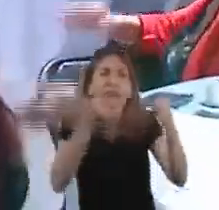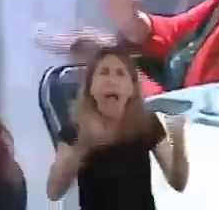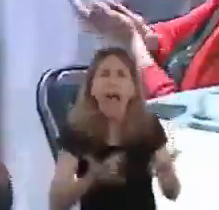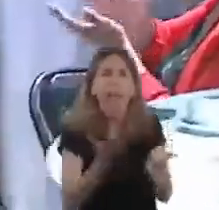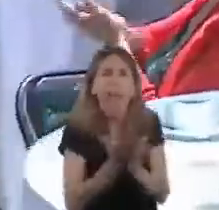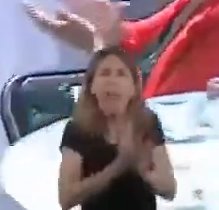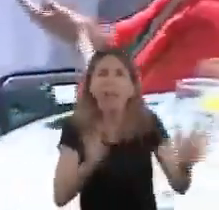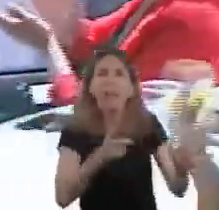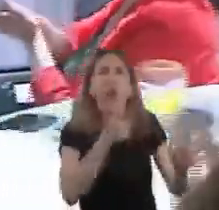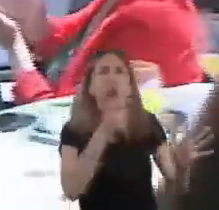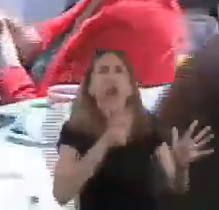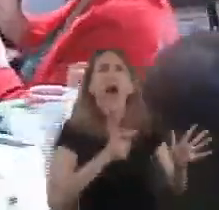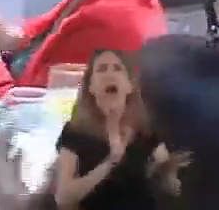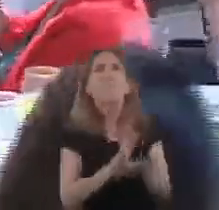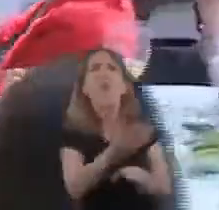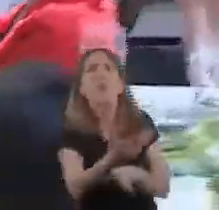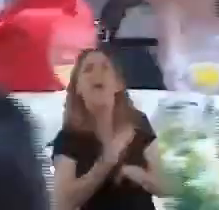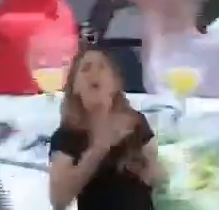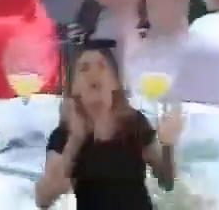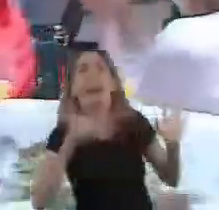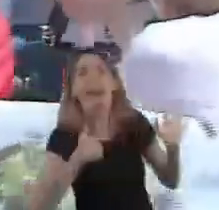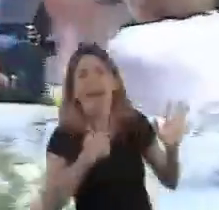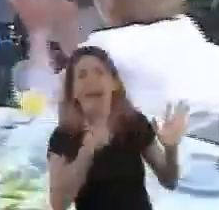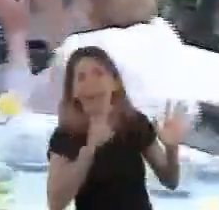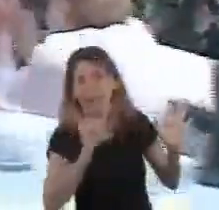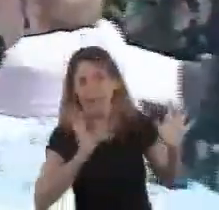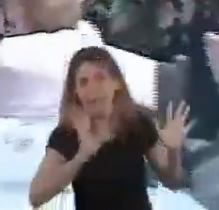es el derecho que tienen, no me deben nada.